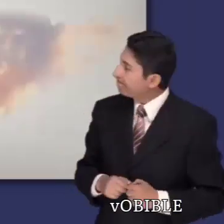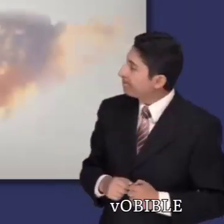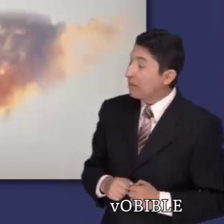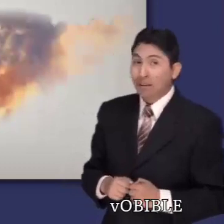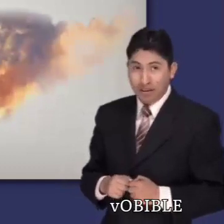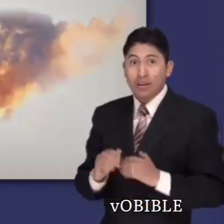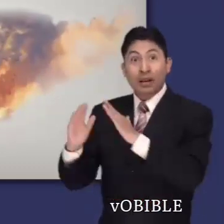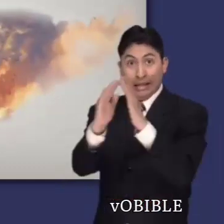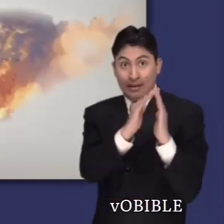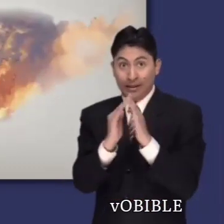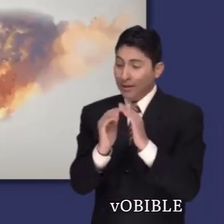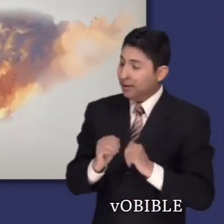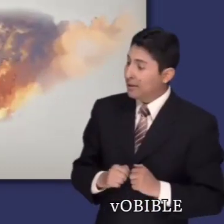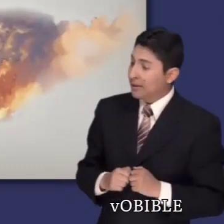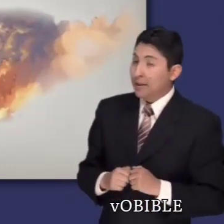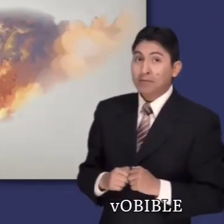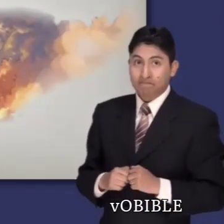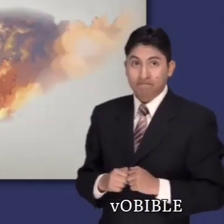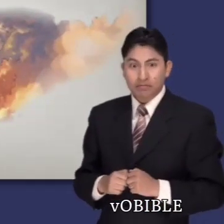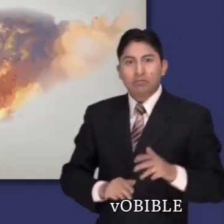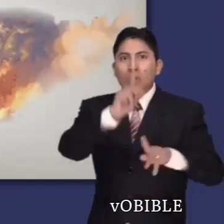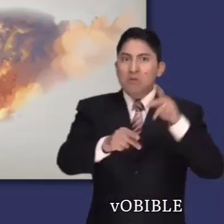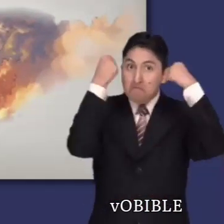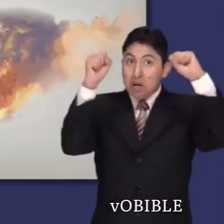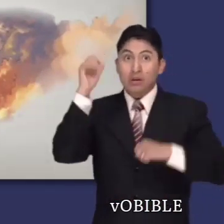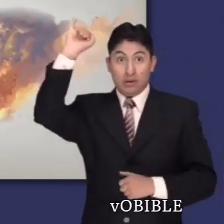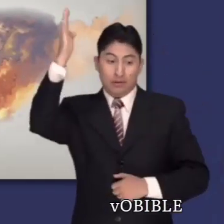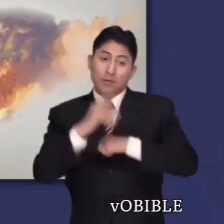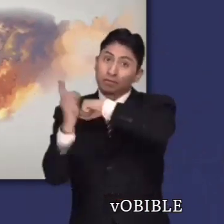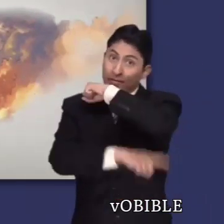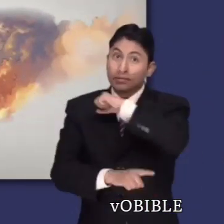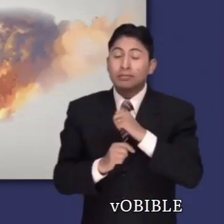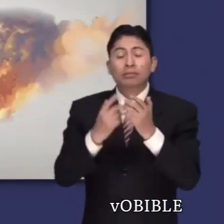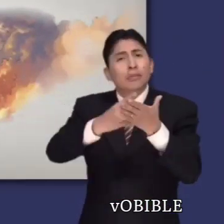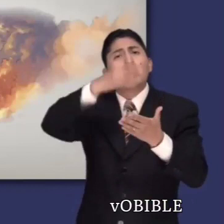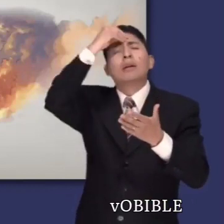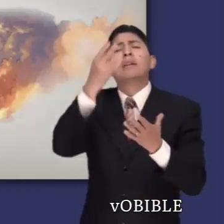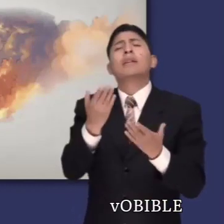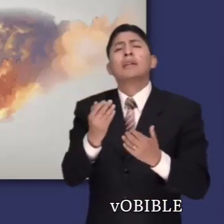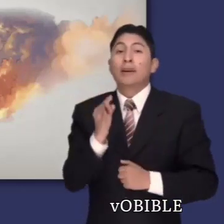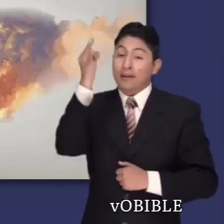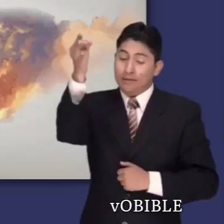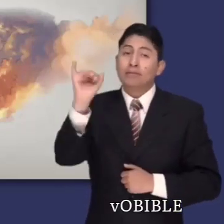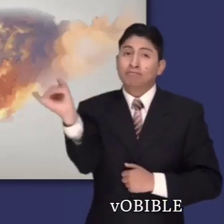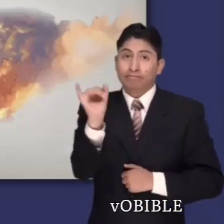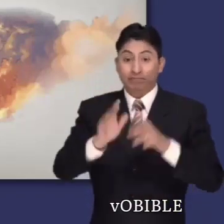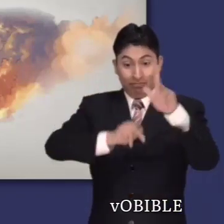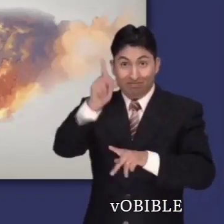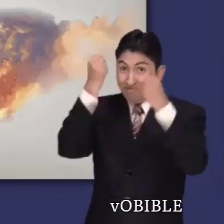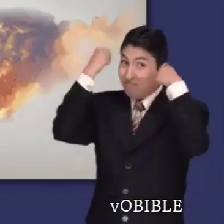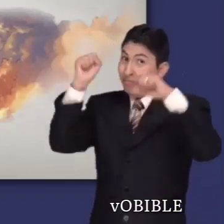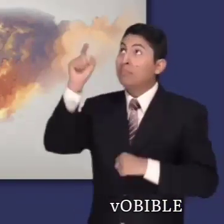El versículo 7 dice que al haber sufrido el castigo de fuego eterno, Sodoma y Gomorra y las ciudades de alrededor son